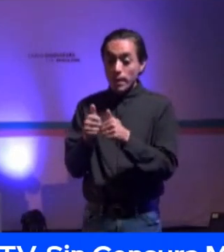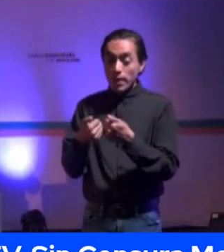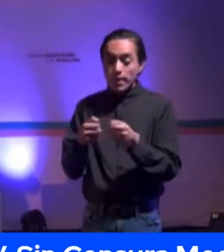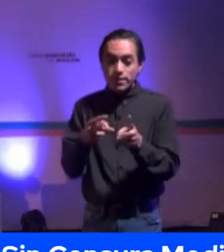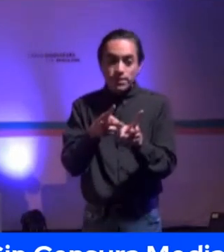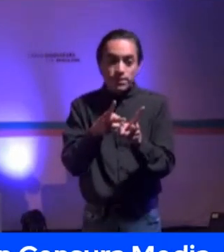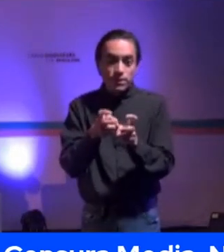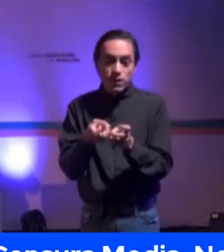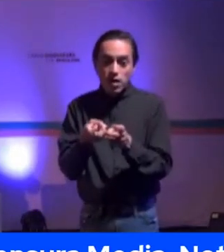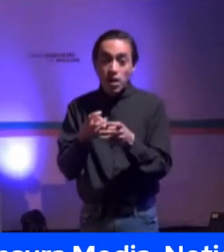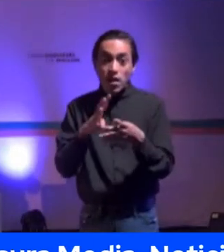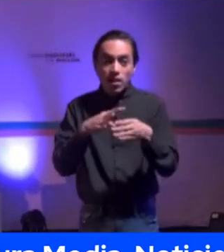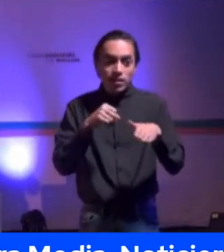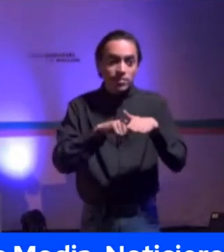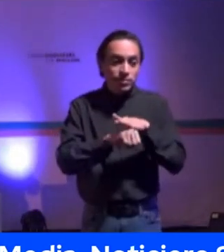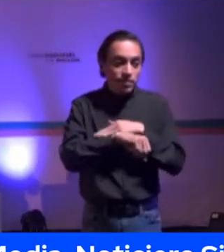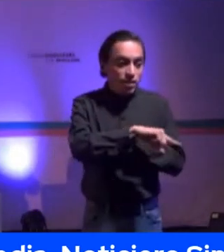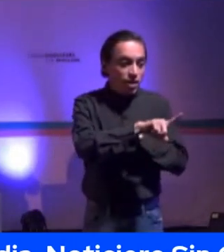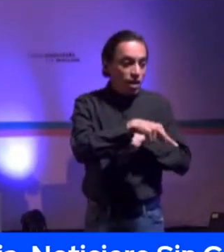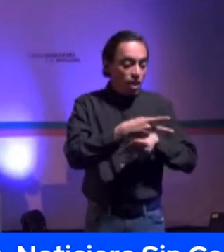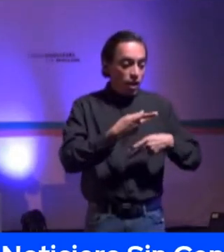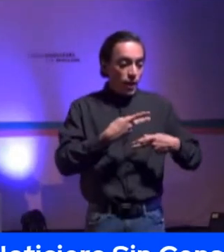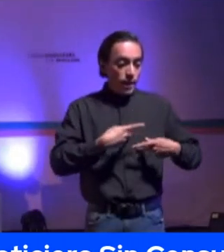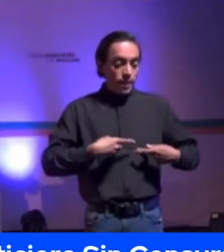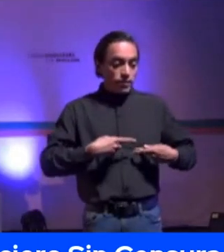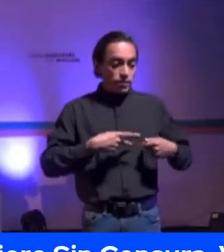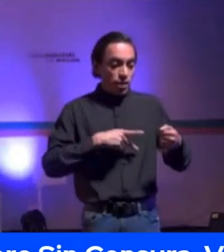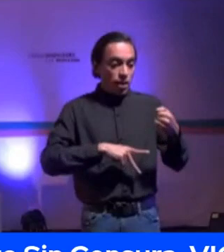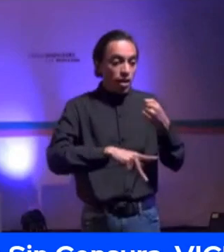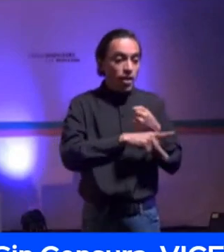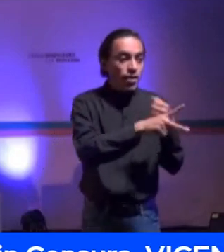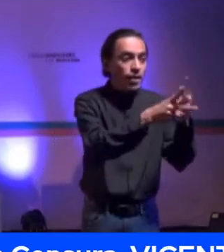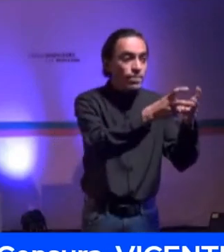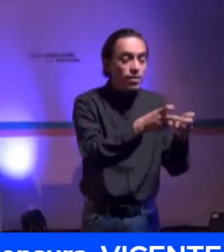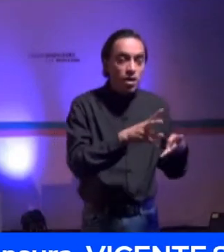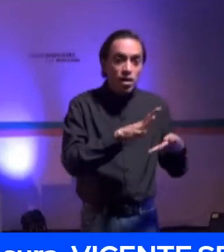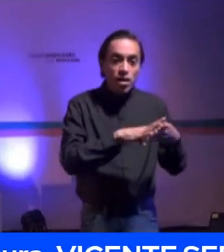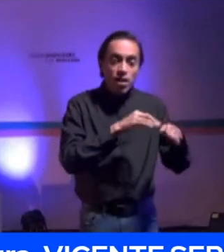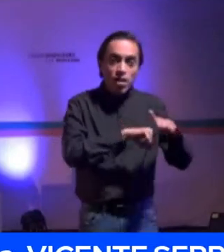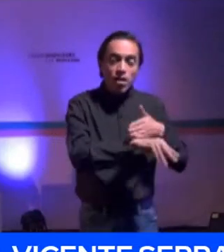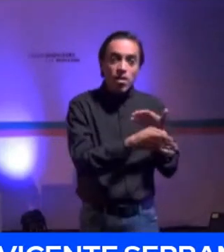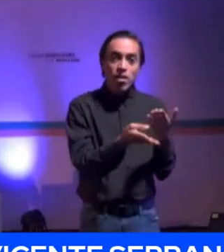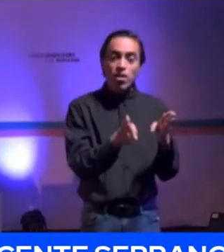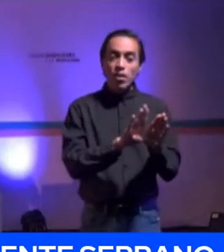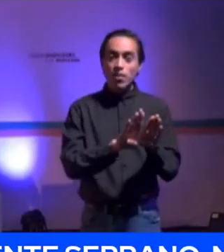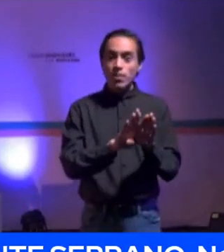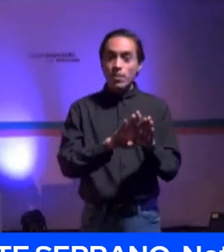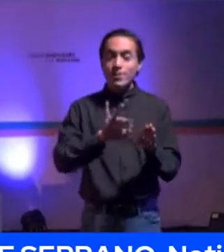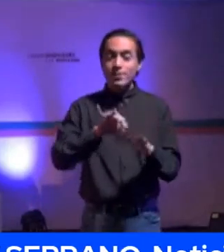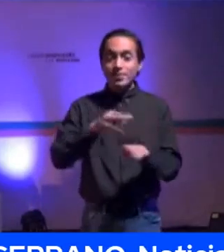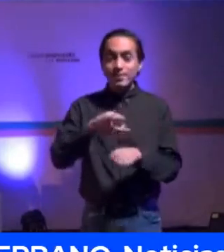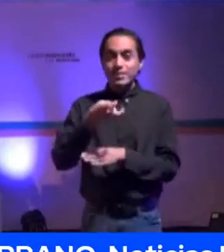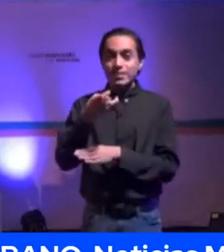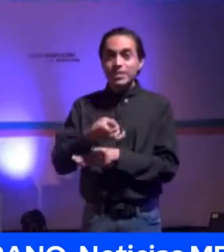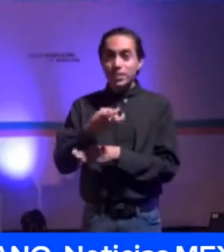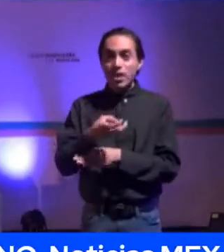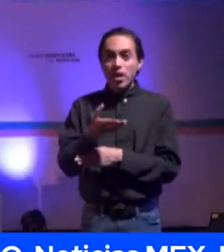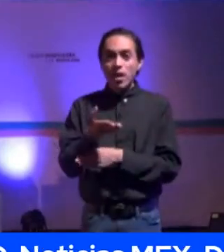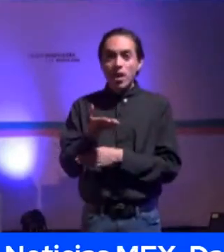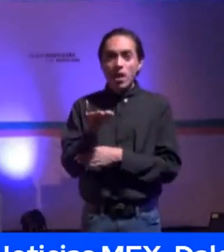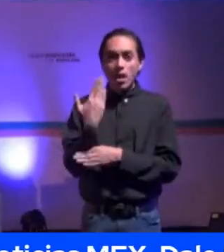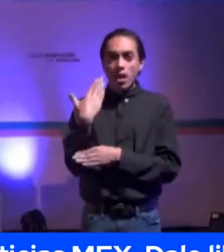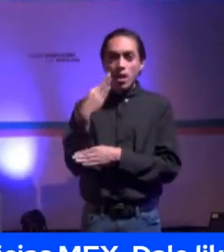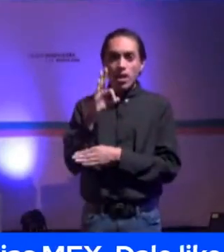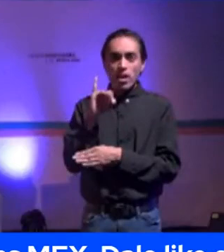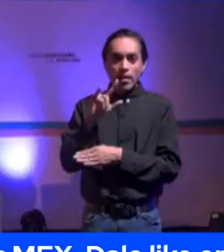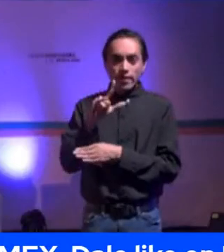ellos que saquearon al país no lo hacen. Muchas gracias. Gracias. Si me permite ahí, porque fue justo lo que toqué en la feria pasada, ¿se